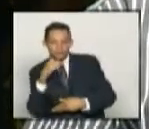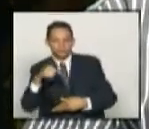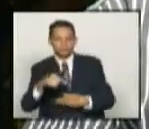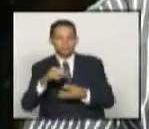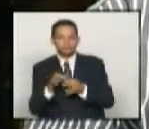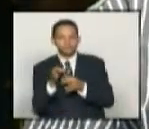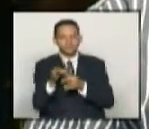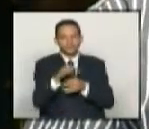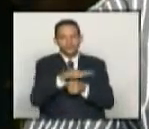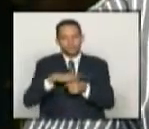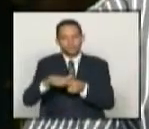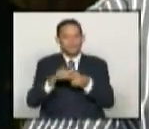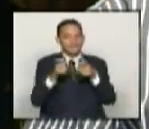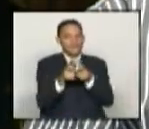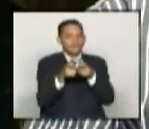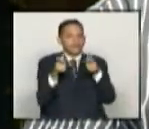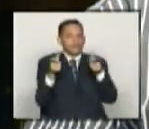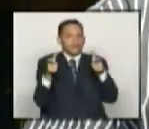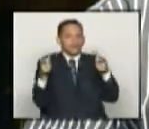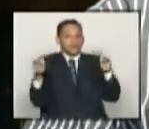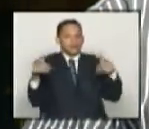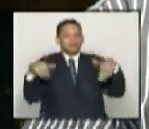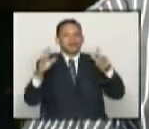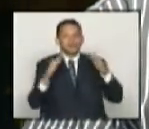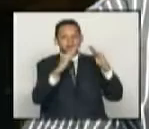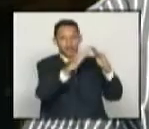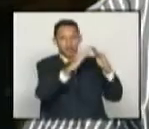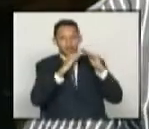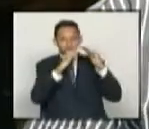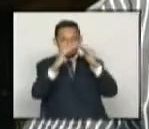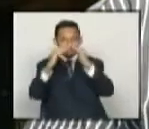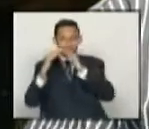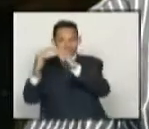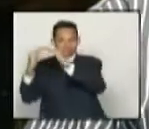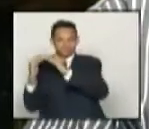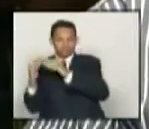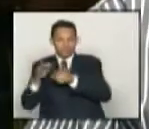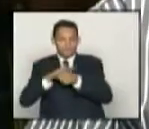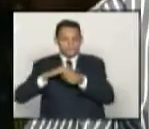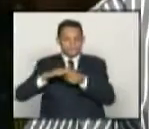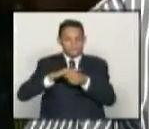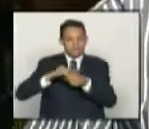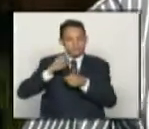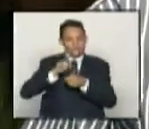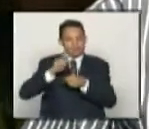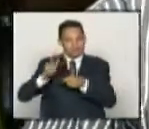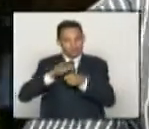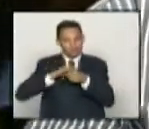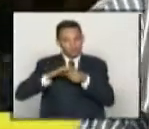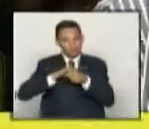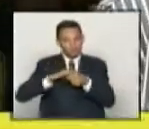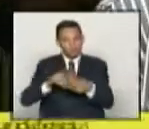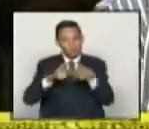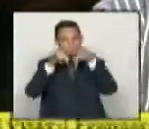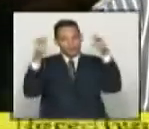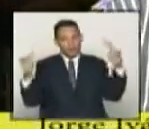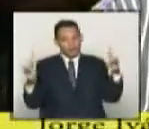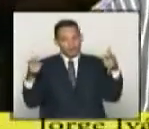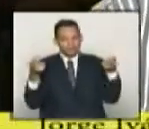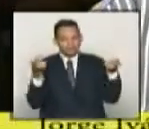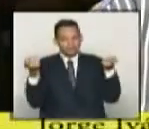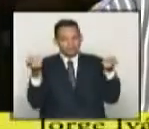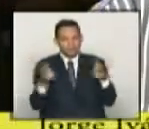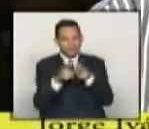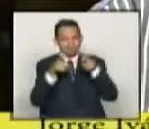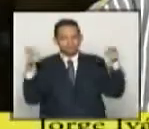que en su área urbana ha crecido mucho. Nosotros tenemos 22 barrios, tenemos sitios, toda una troncal, la